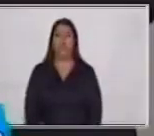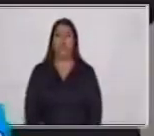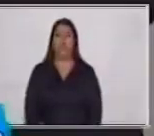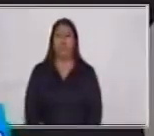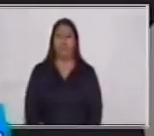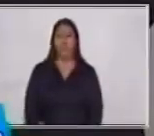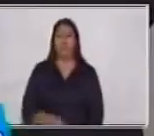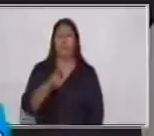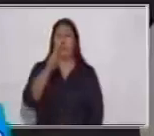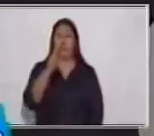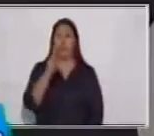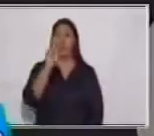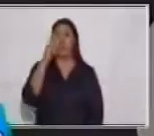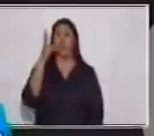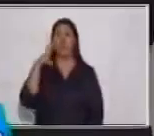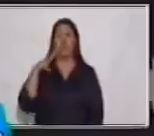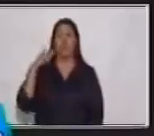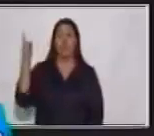La ecuación original es esta.